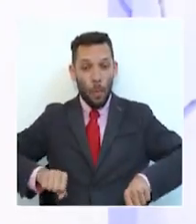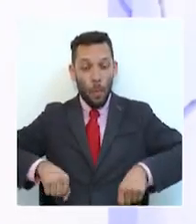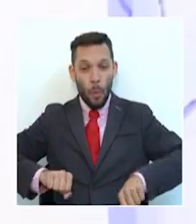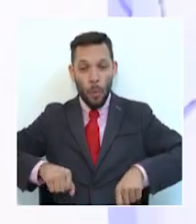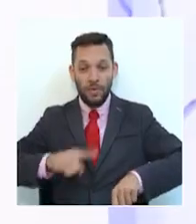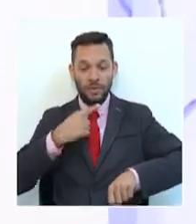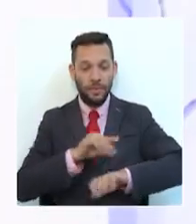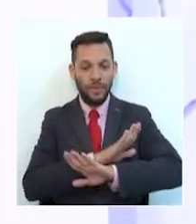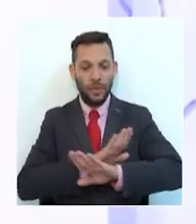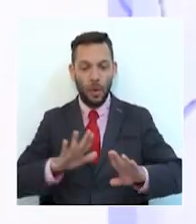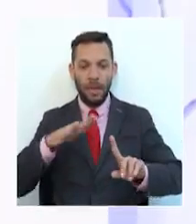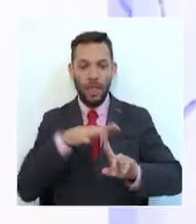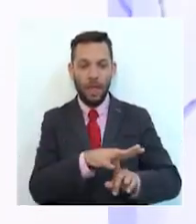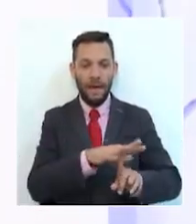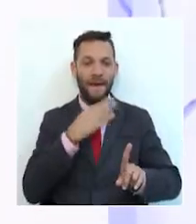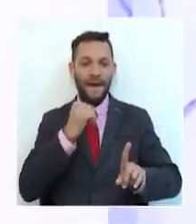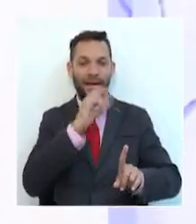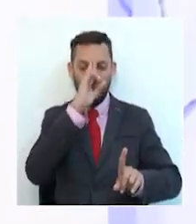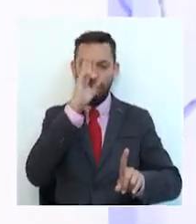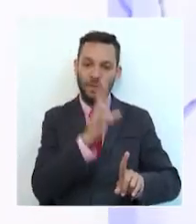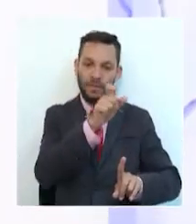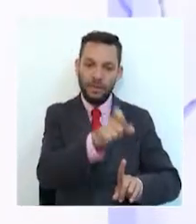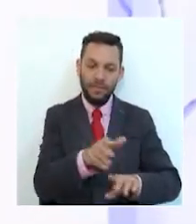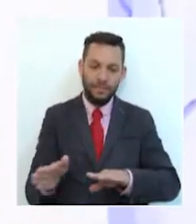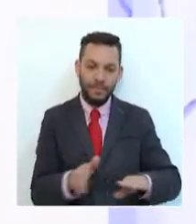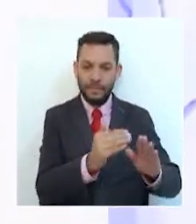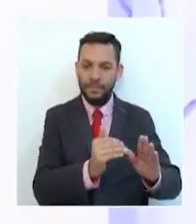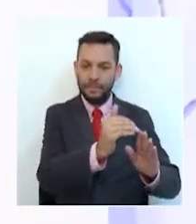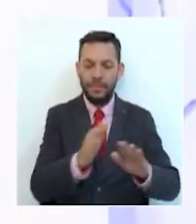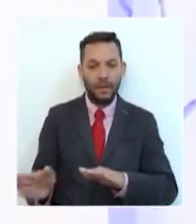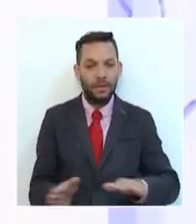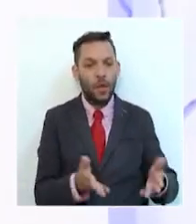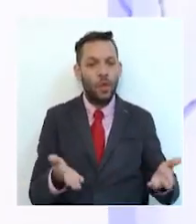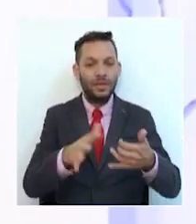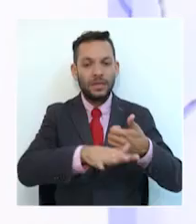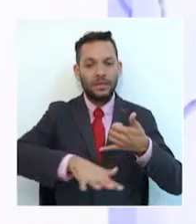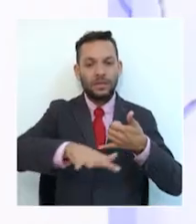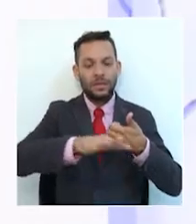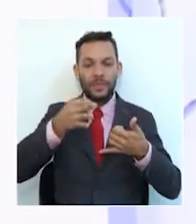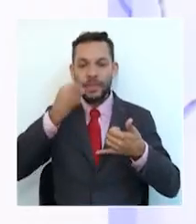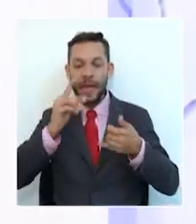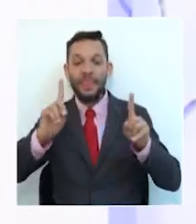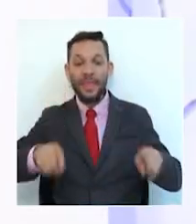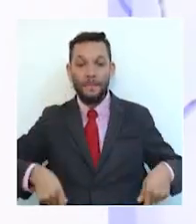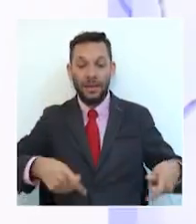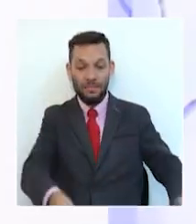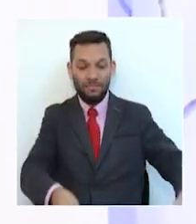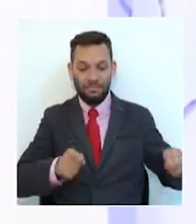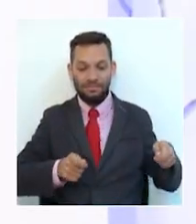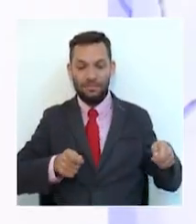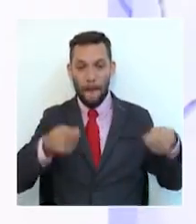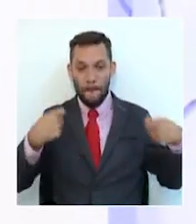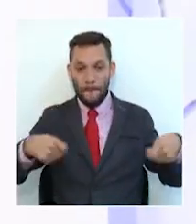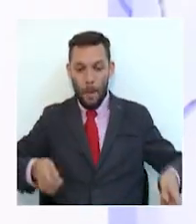el maltrato de género. Y continuando también con más información, haciéndole este cubrimiento desde el Triángulo del Café con cacerola en mano, continúa el